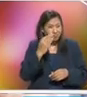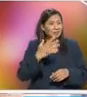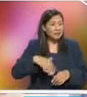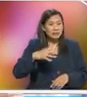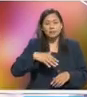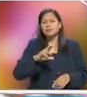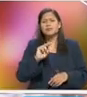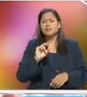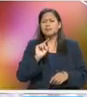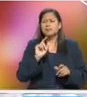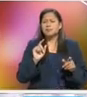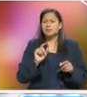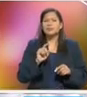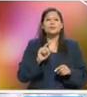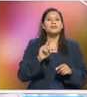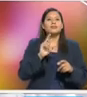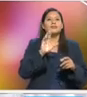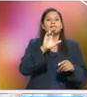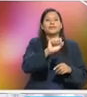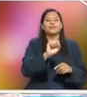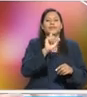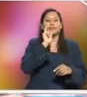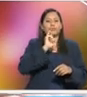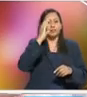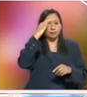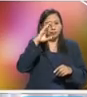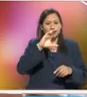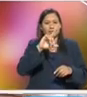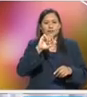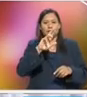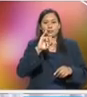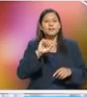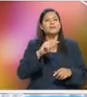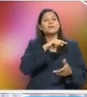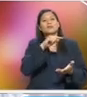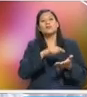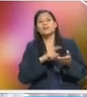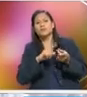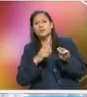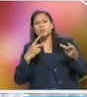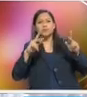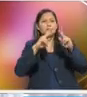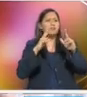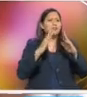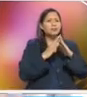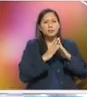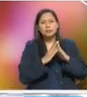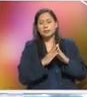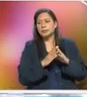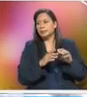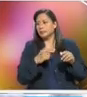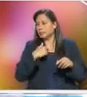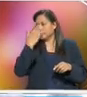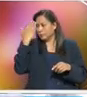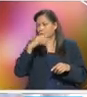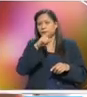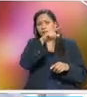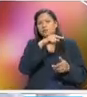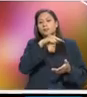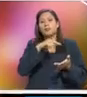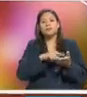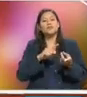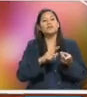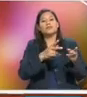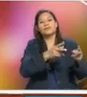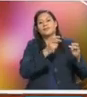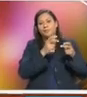don Verona para encontrar a doña Clarisa y cuando supo dónde estaba el palacio en el que vivía, prácticamente se la